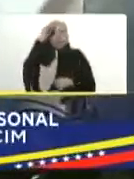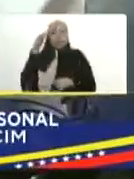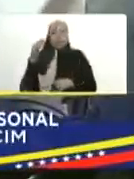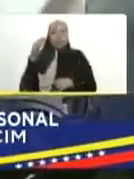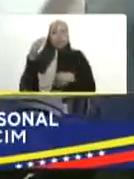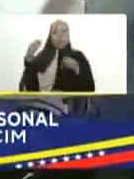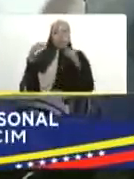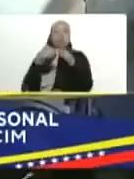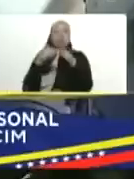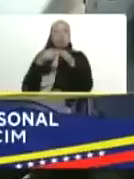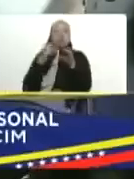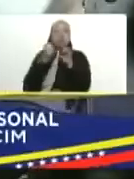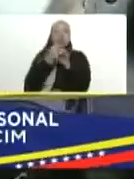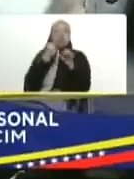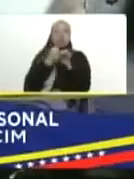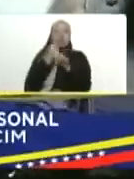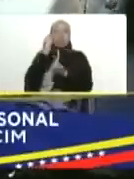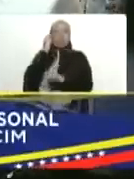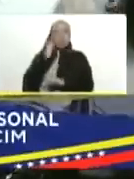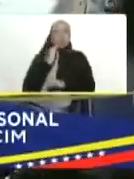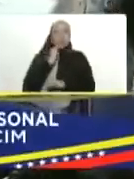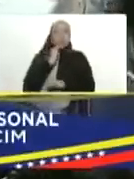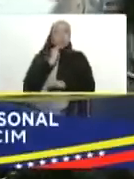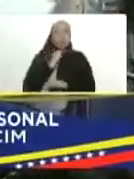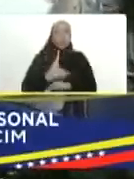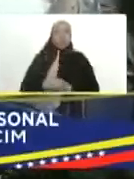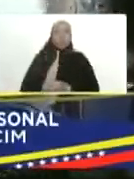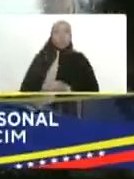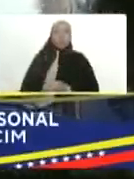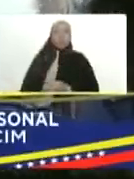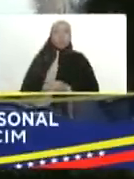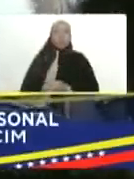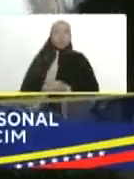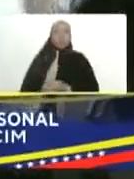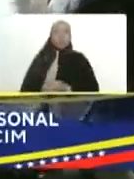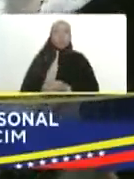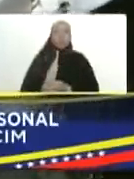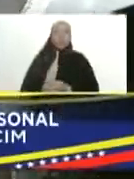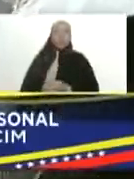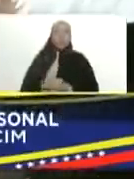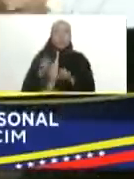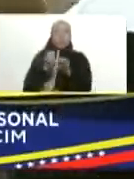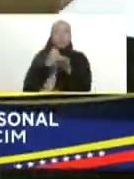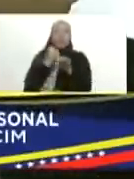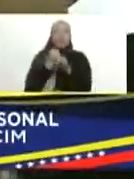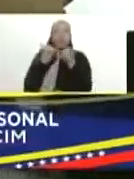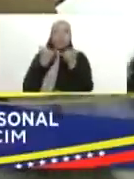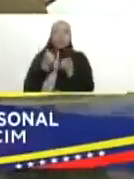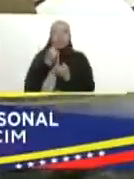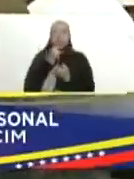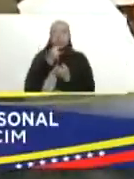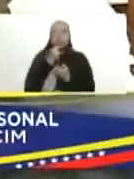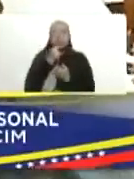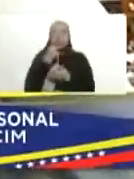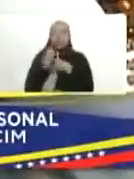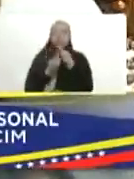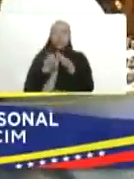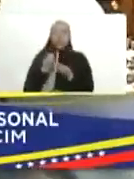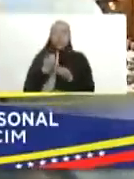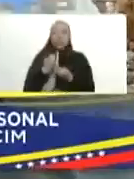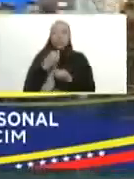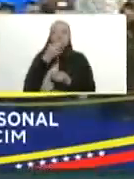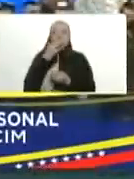de la Fuerza Armada Nacional Bolivariana. que es al final la que define cualquier combate,